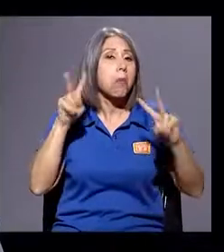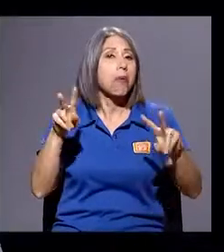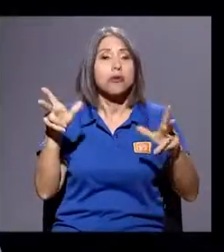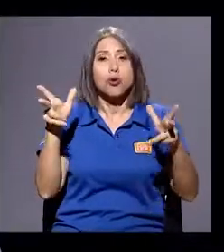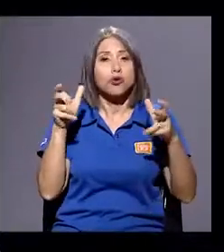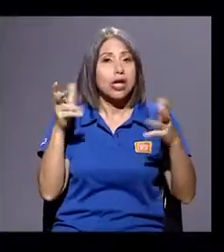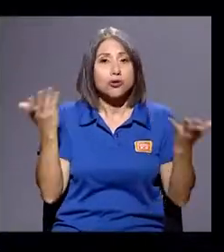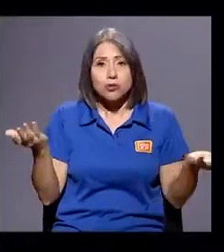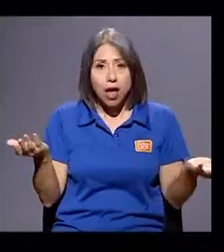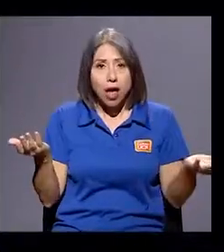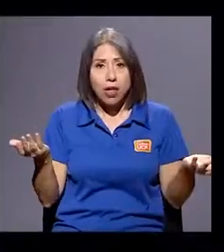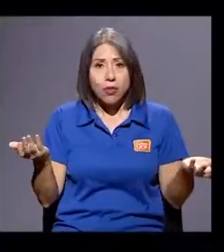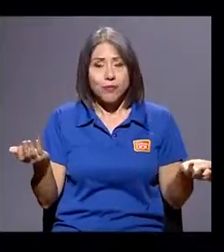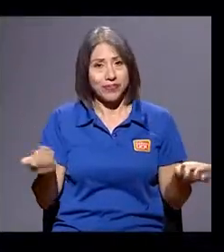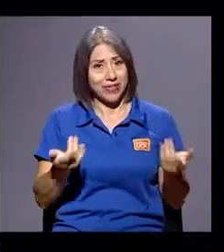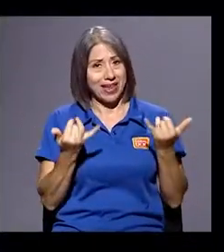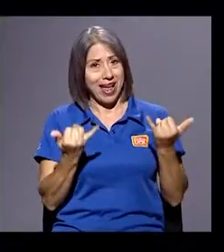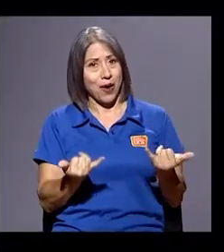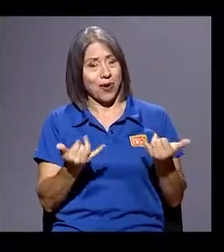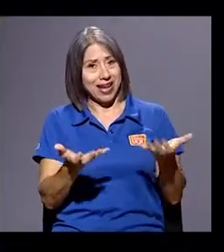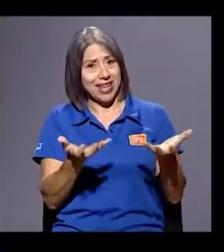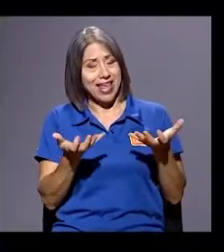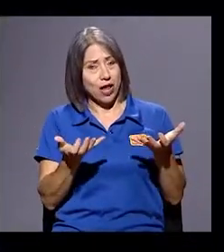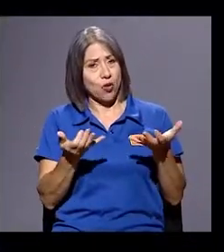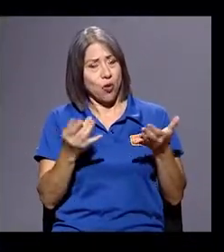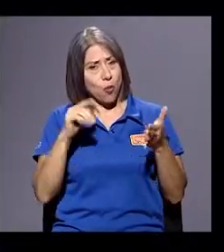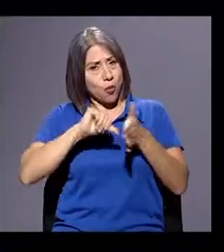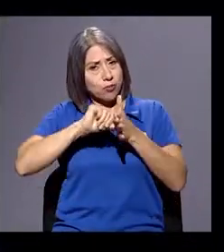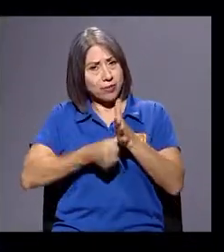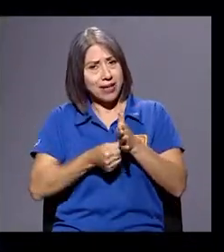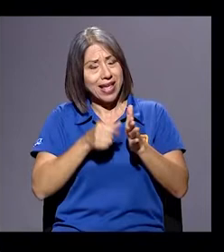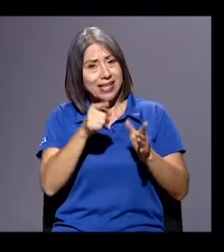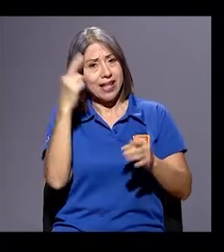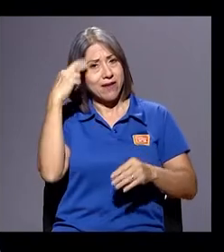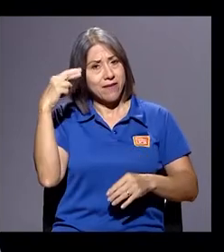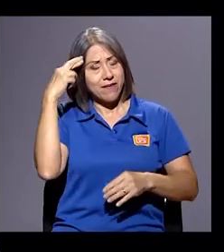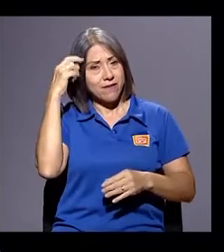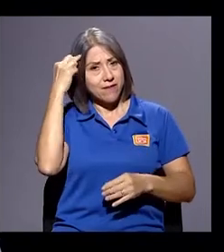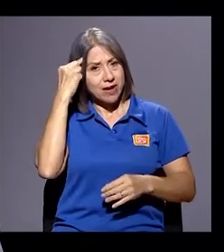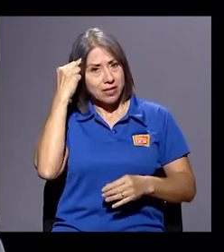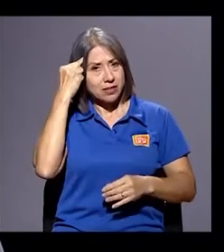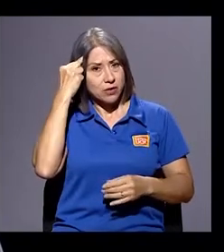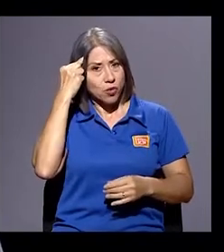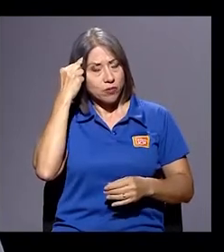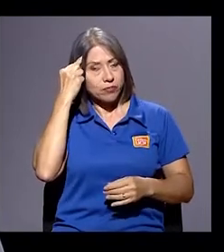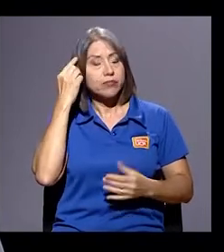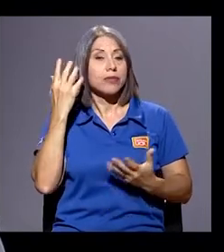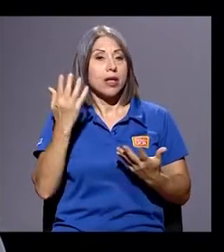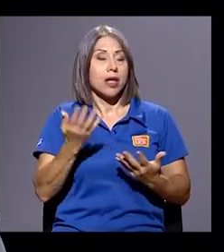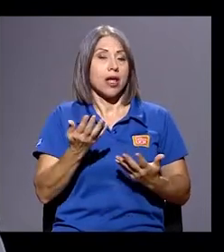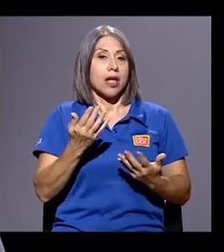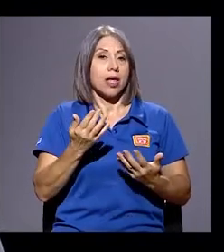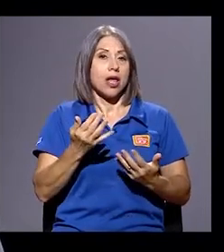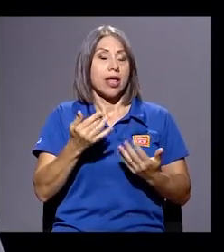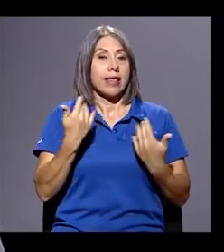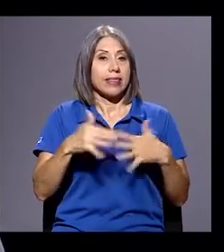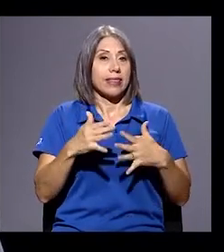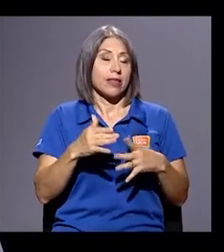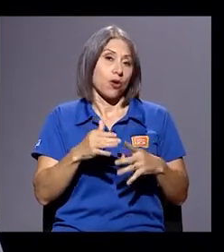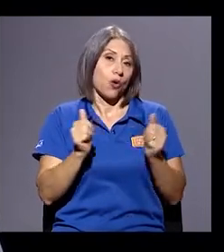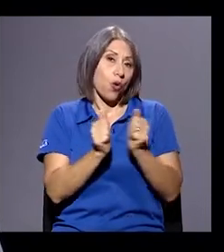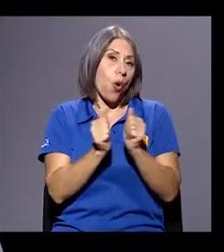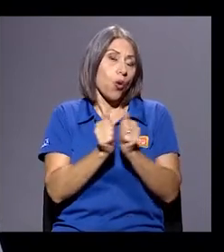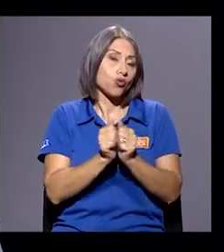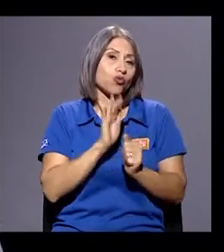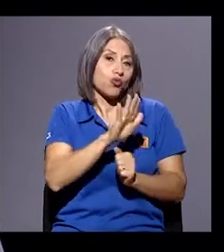quiero quedar casualmente con esa reflexión que hace don Gustavo, y sobre todo como apunte crítico desde el gran aporte que